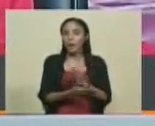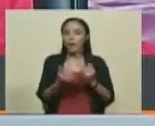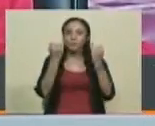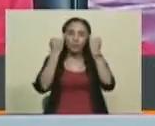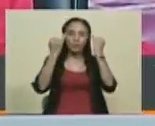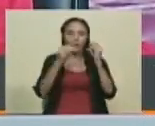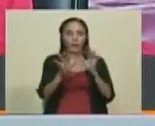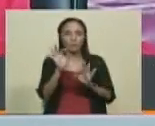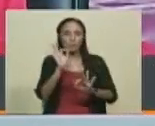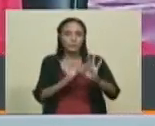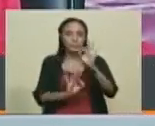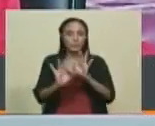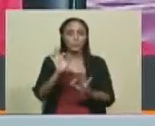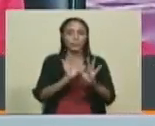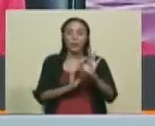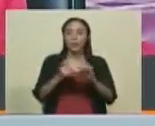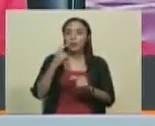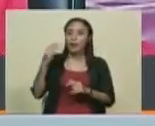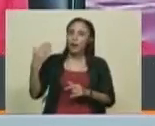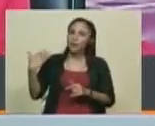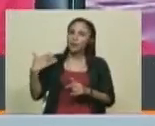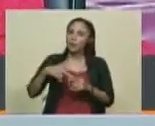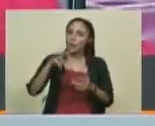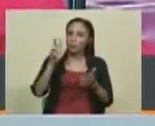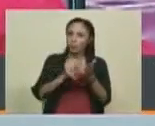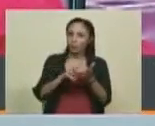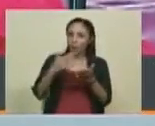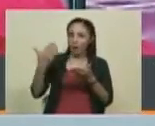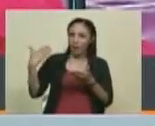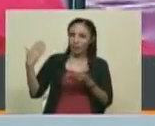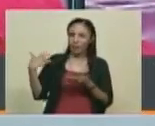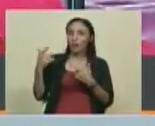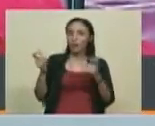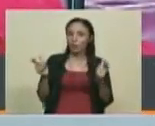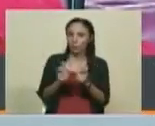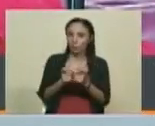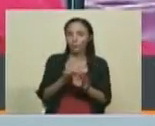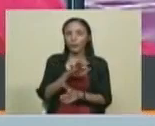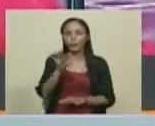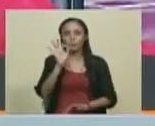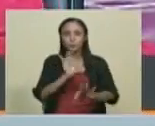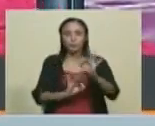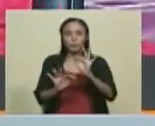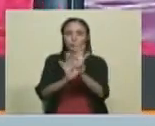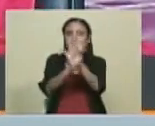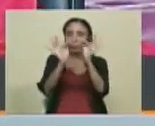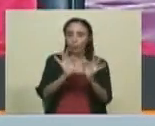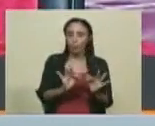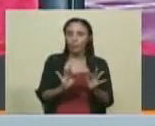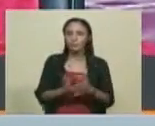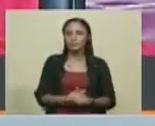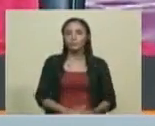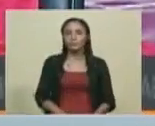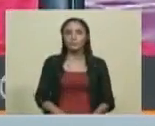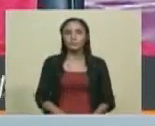extraordinarias que usted nos aprobó, unas medidas extraordinarias que están